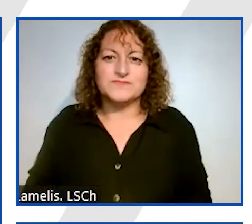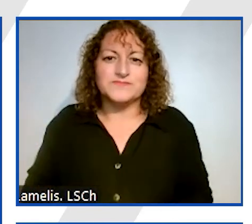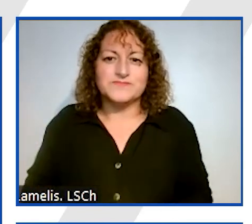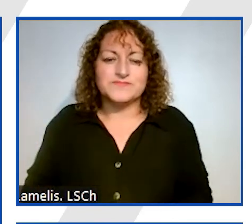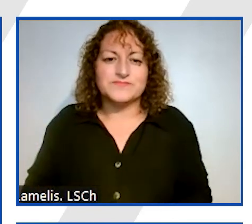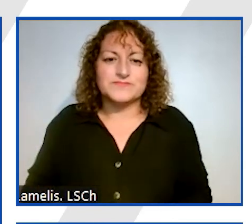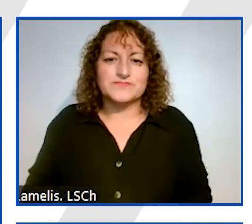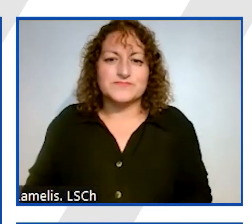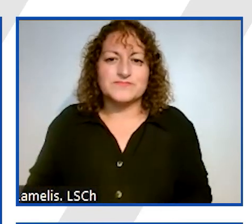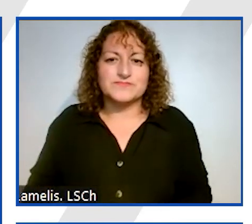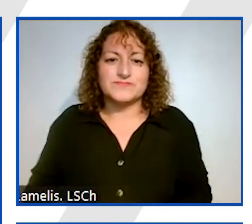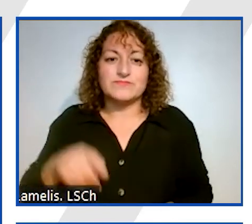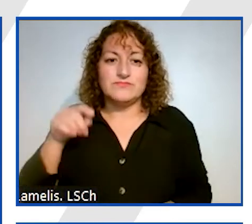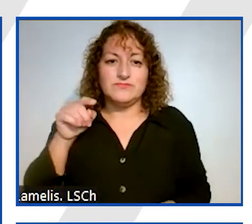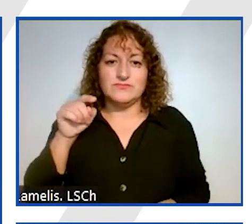Y ven que sean pequeñas.